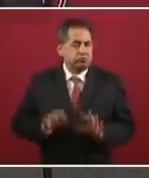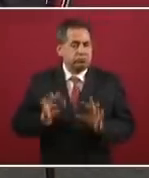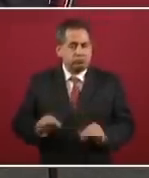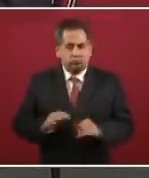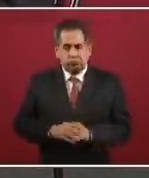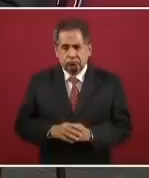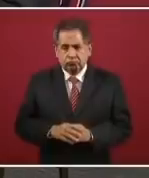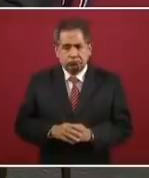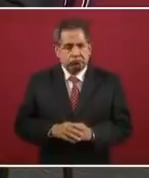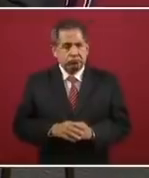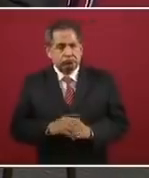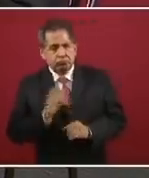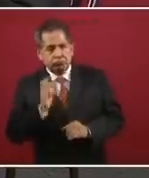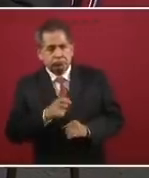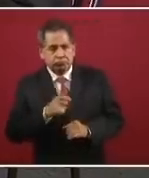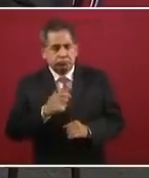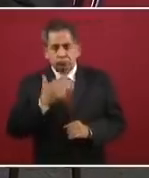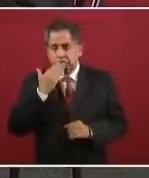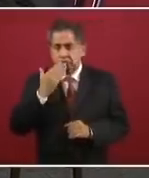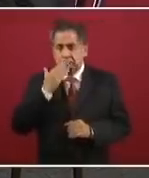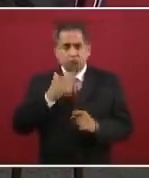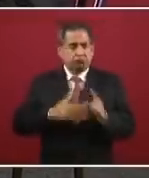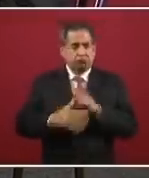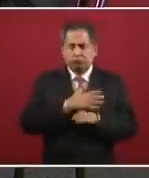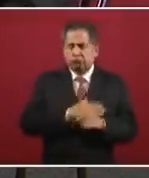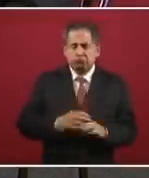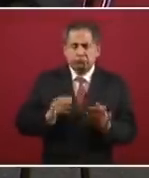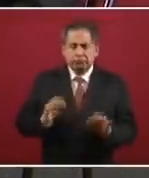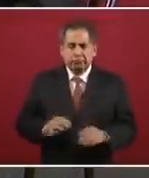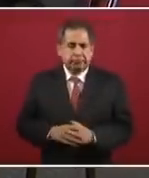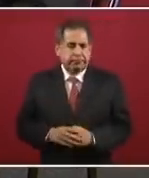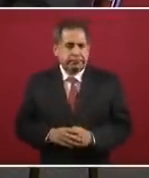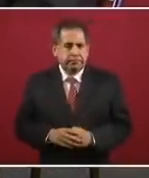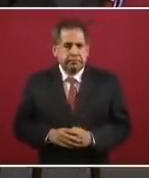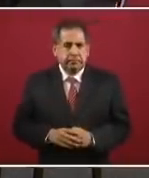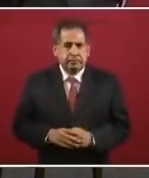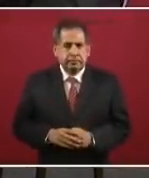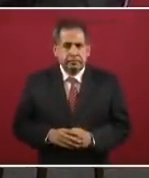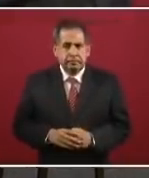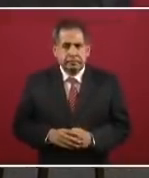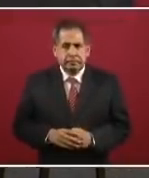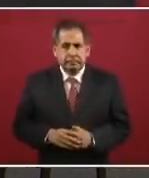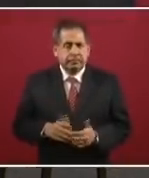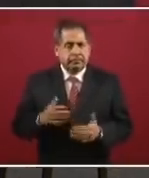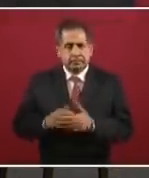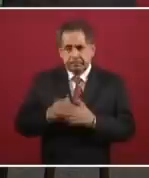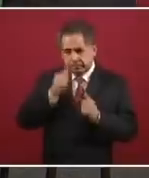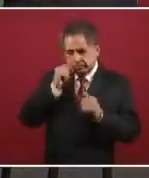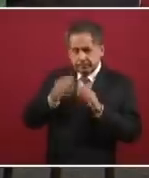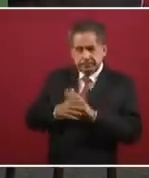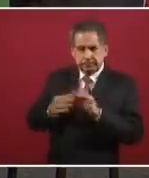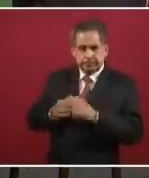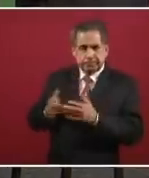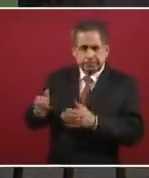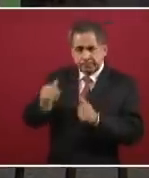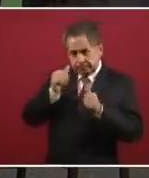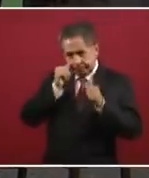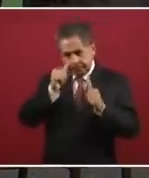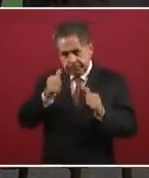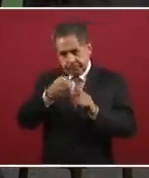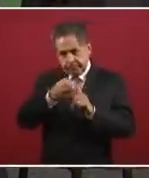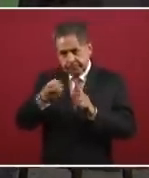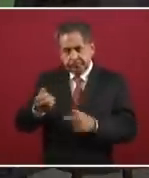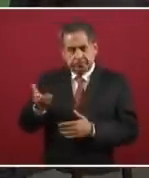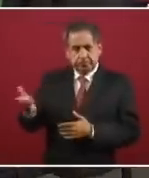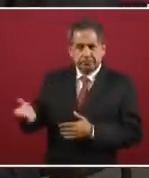muy favorable para el país. Vamos a escuchar a Marcelo Ebrard sobre